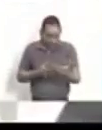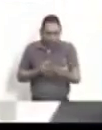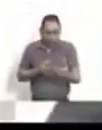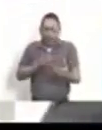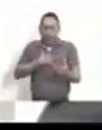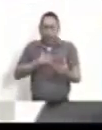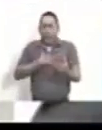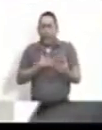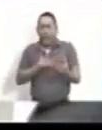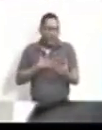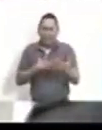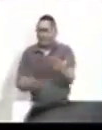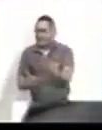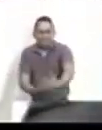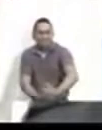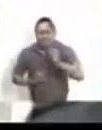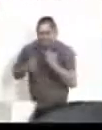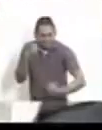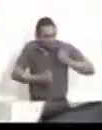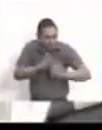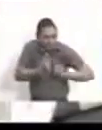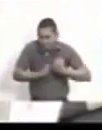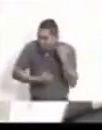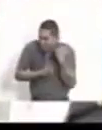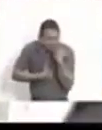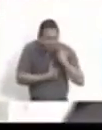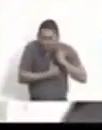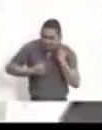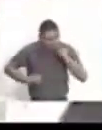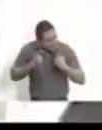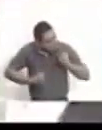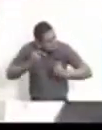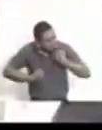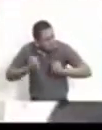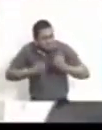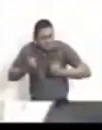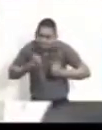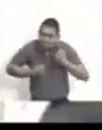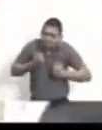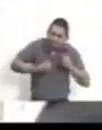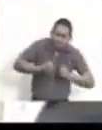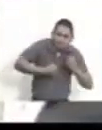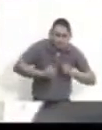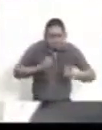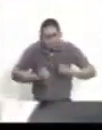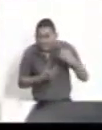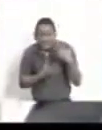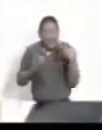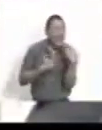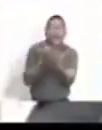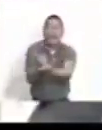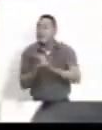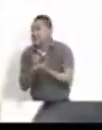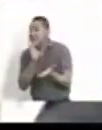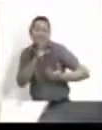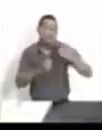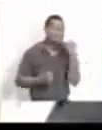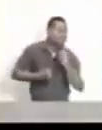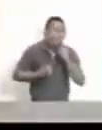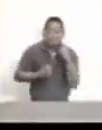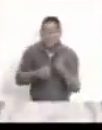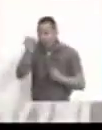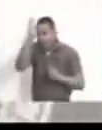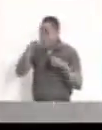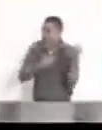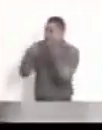me desesperé y comencé a correr de allá como loco, a salir en busca de ayuda para llevarlo al